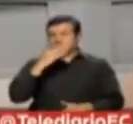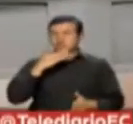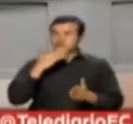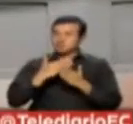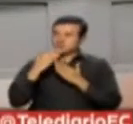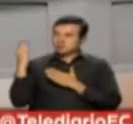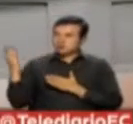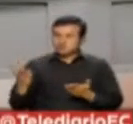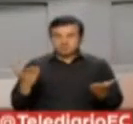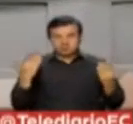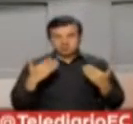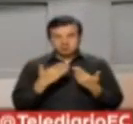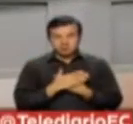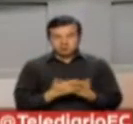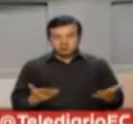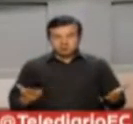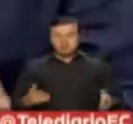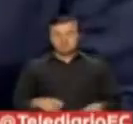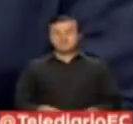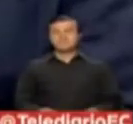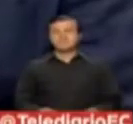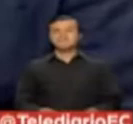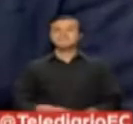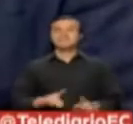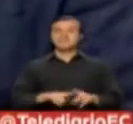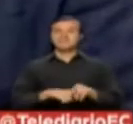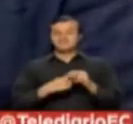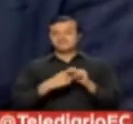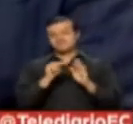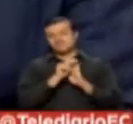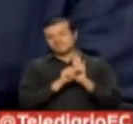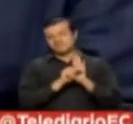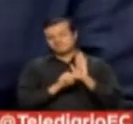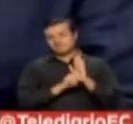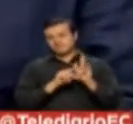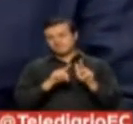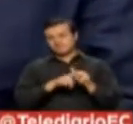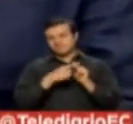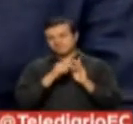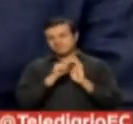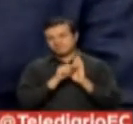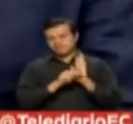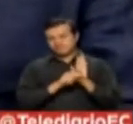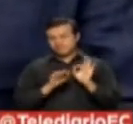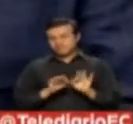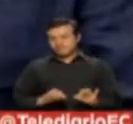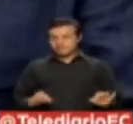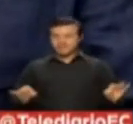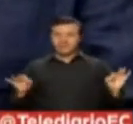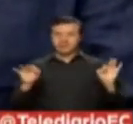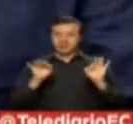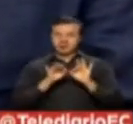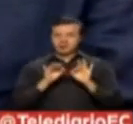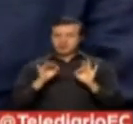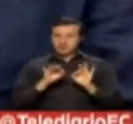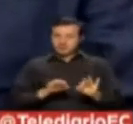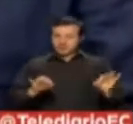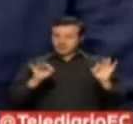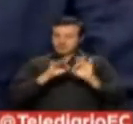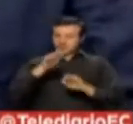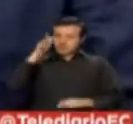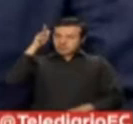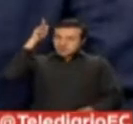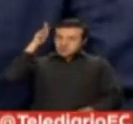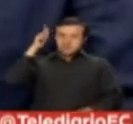esta invitación cuáles son comenzamos por las regulaciones que es algo muy importante para los docentes